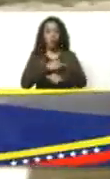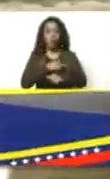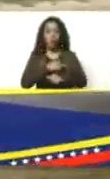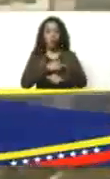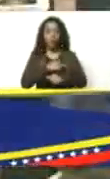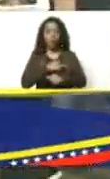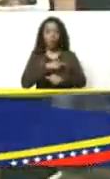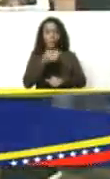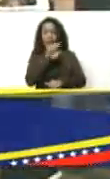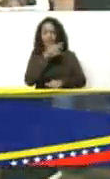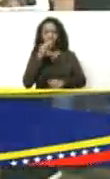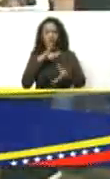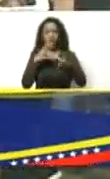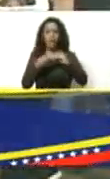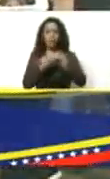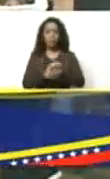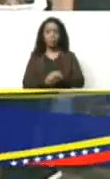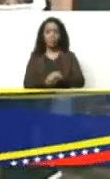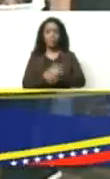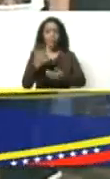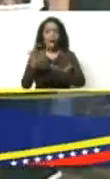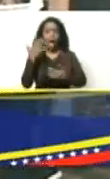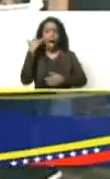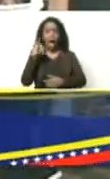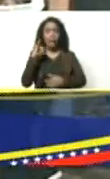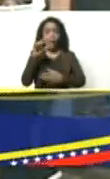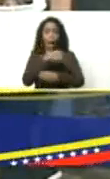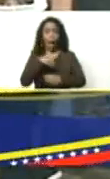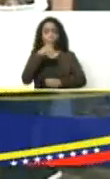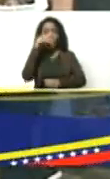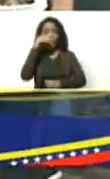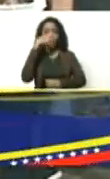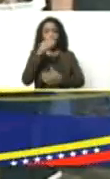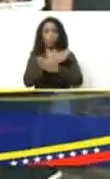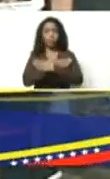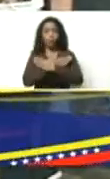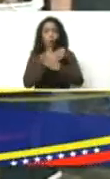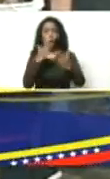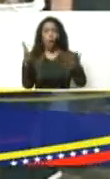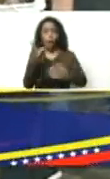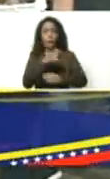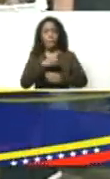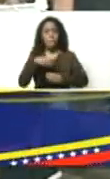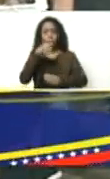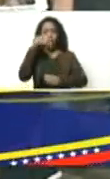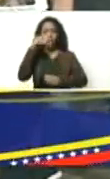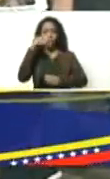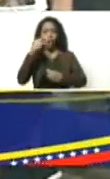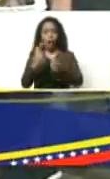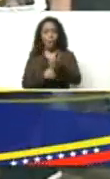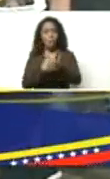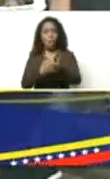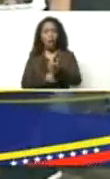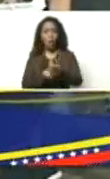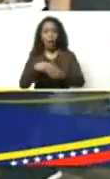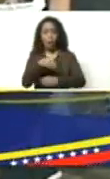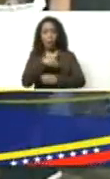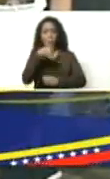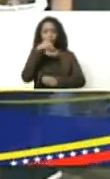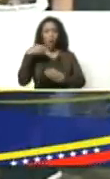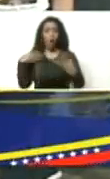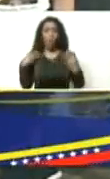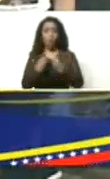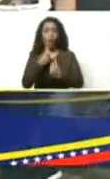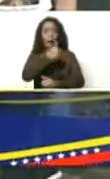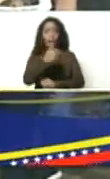a nuestro maravilloso CLAP, y que hay un espíritu de solidaridad, un espíritu de hermandad, un espíritu de acompañamiento en